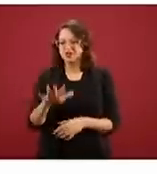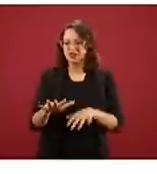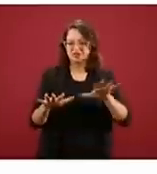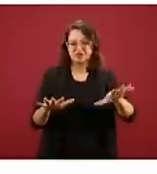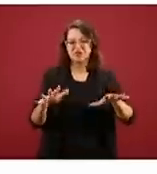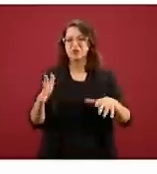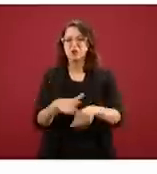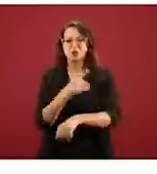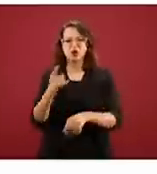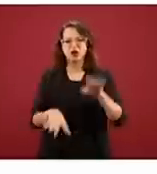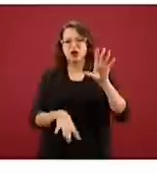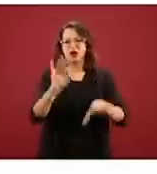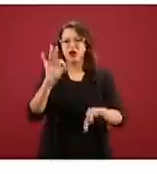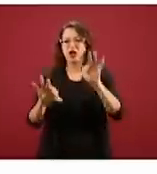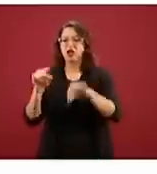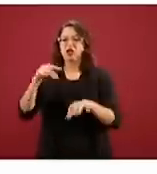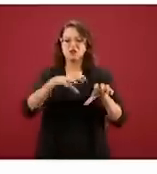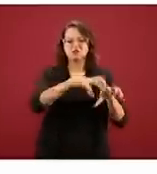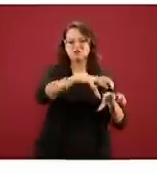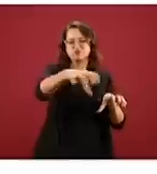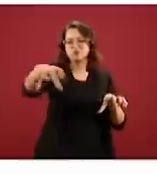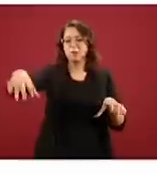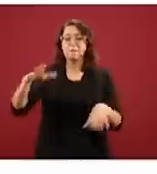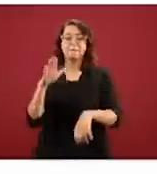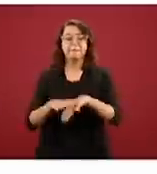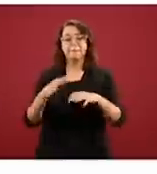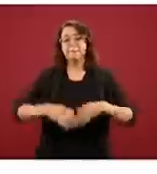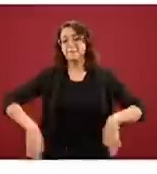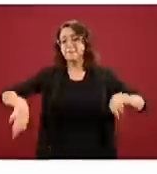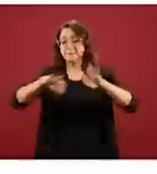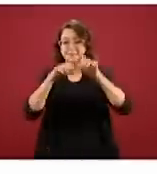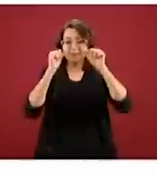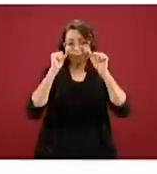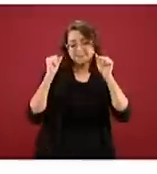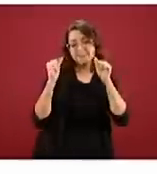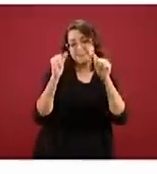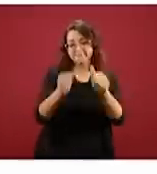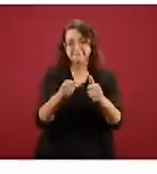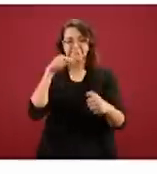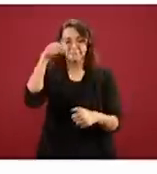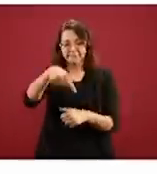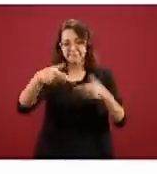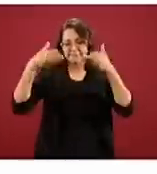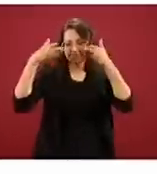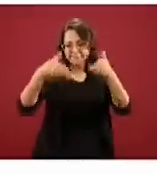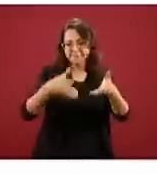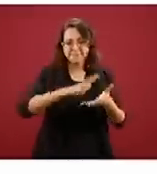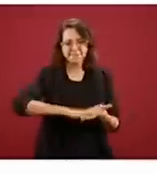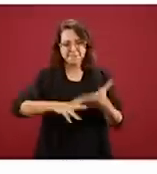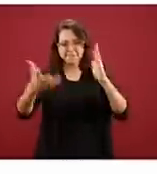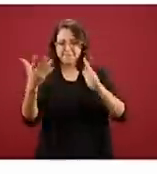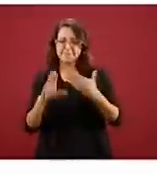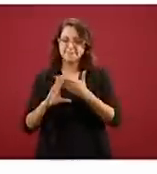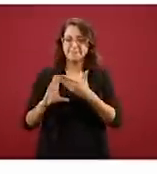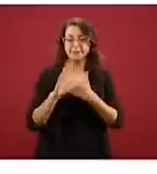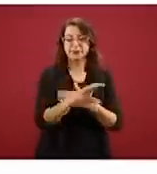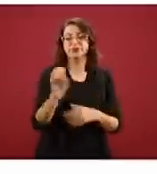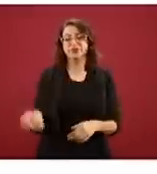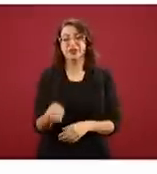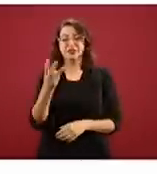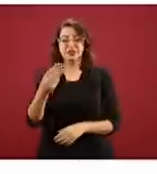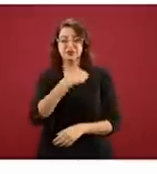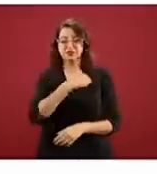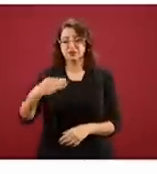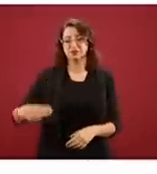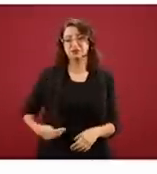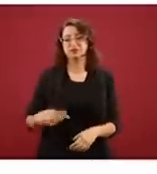regiones prioritarias y estamos concentrando los esfuerzos de combate a la inseguridad. Tres municipios